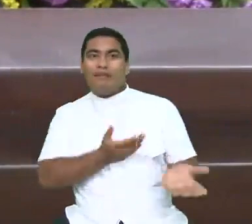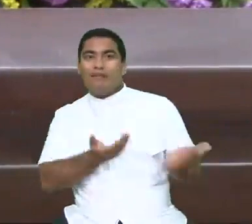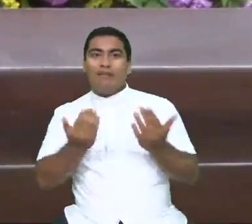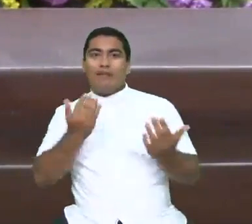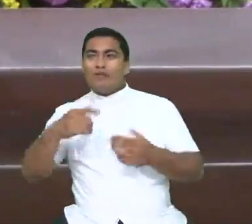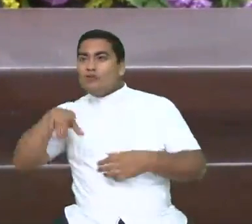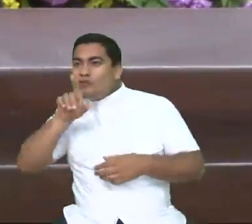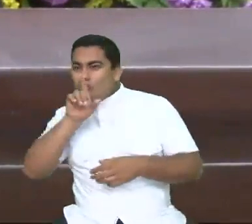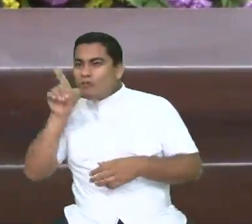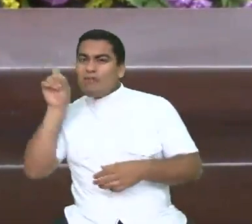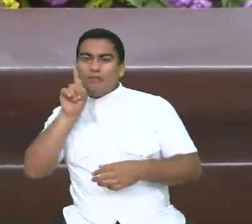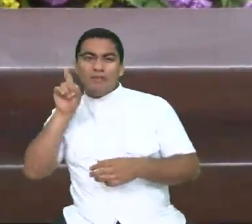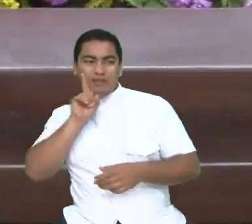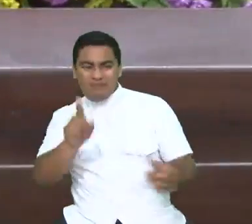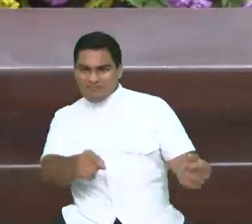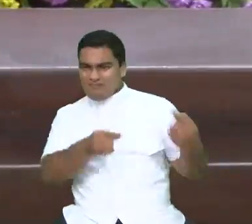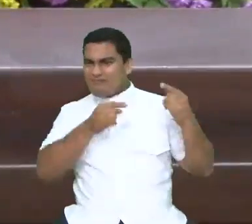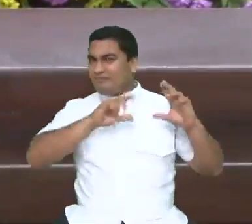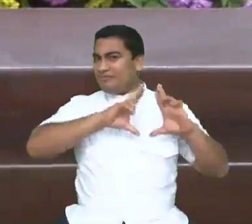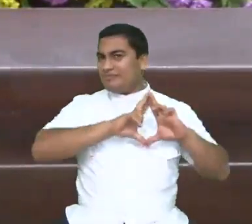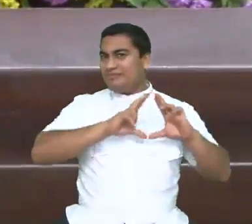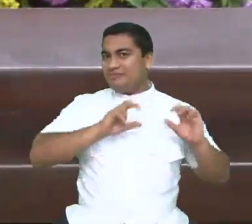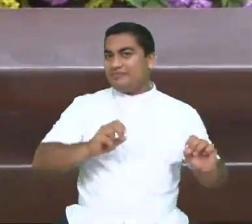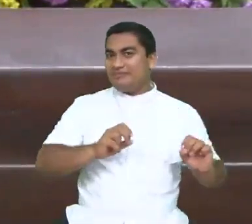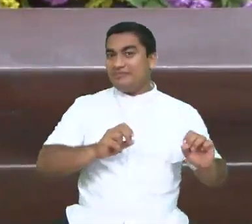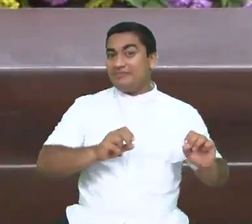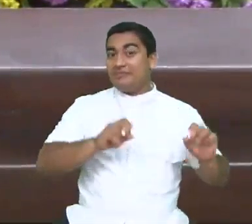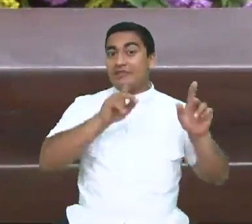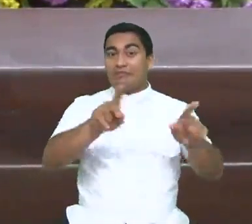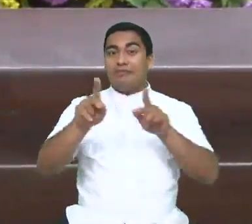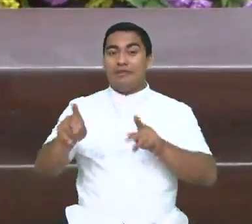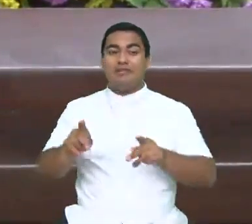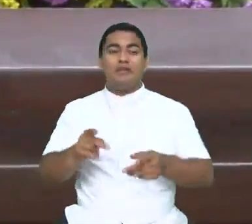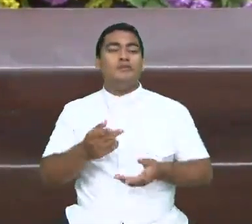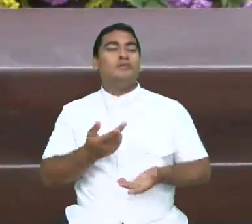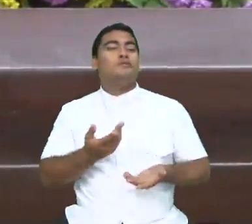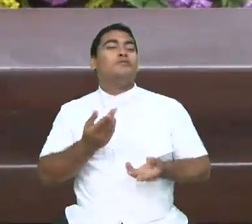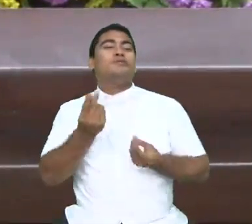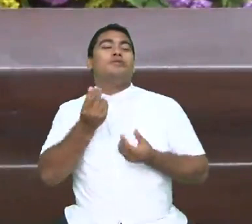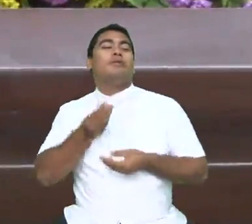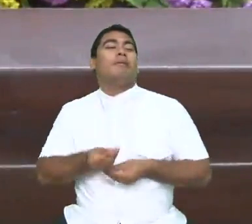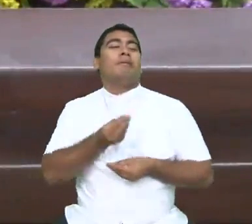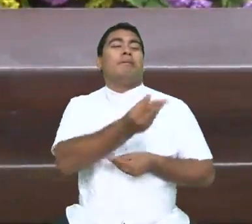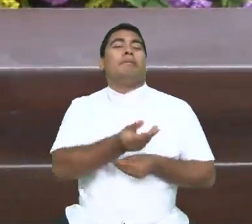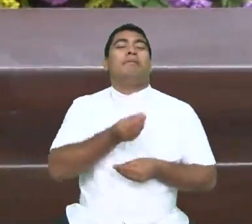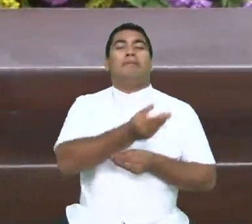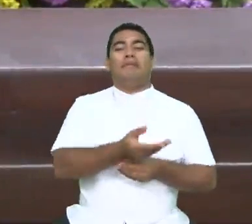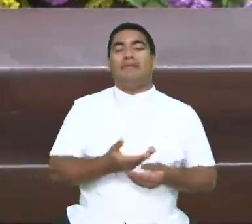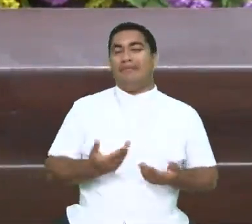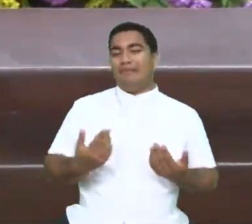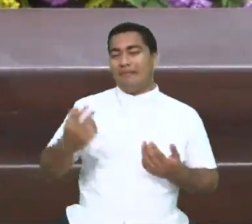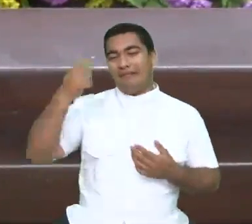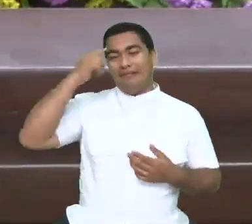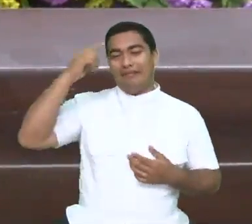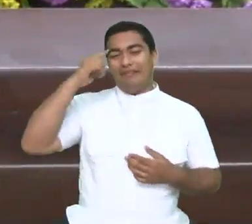los peleles que le ofrecen financiar sus